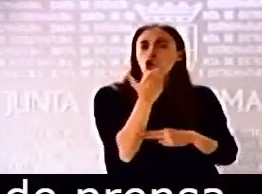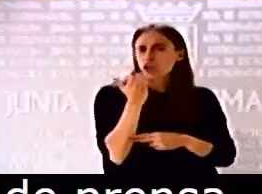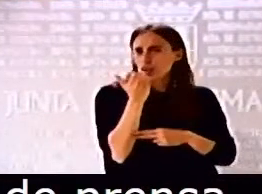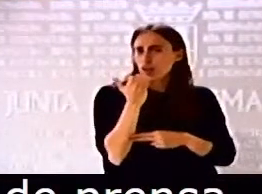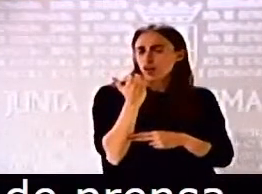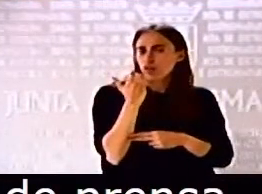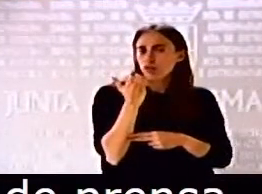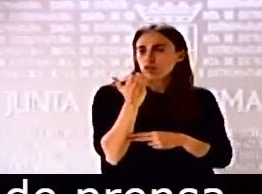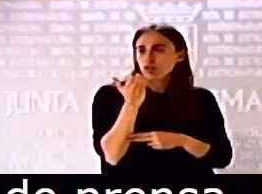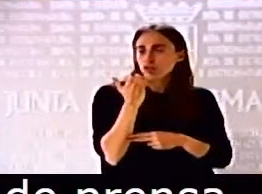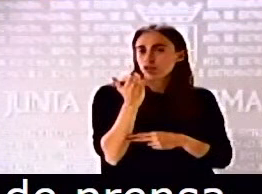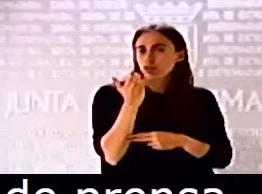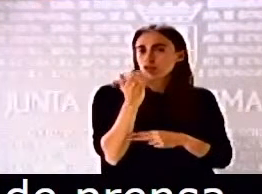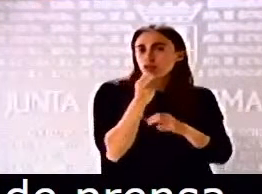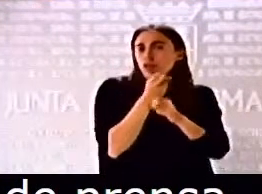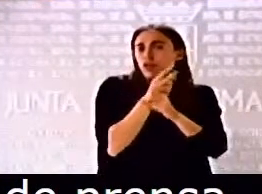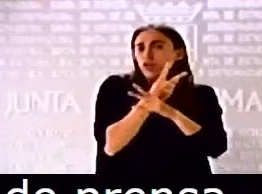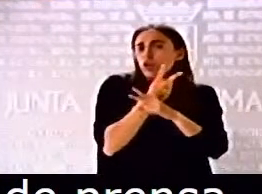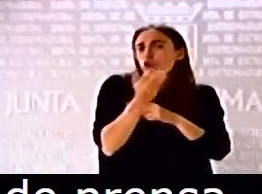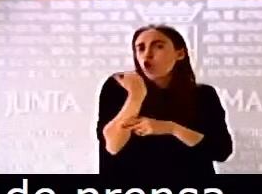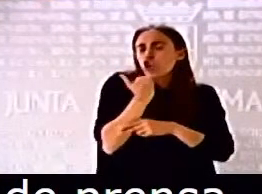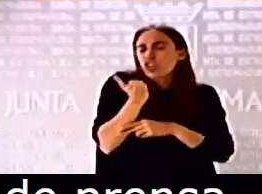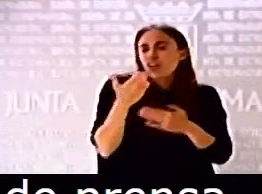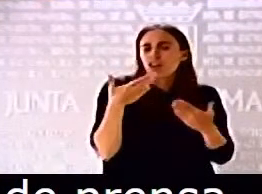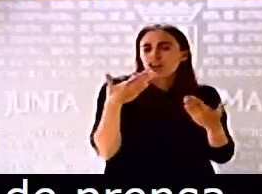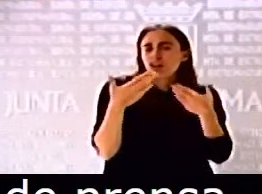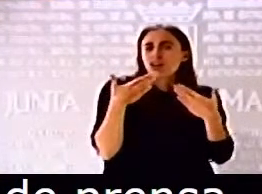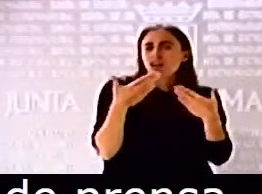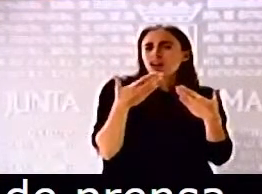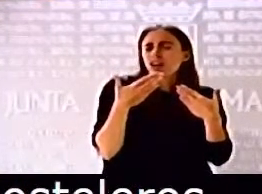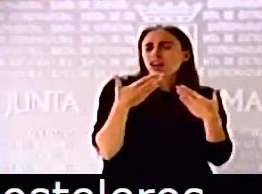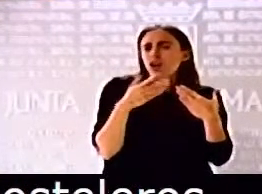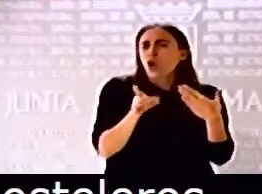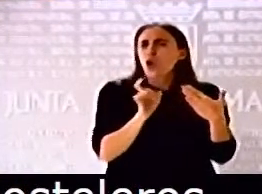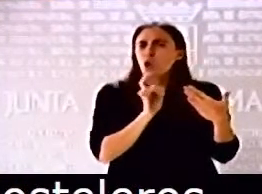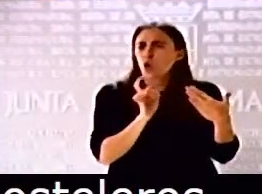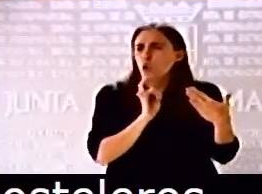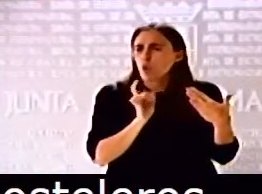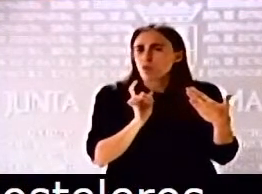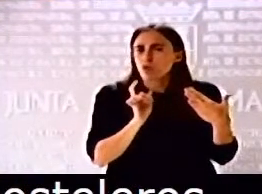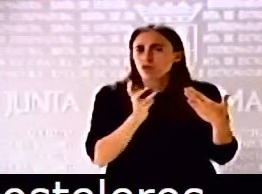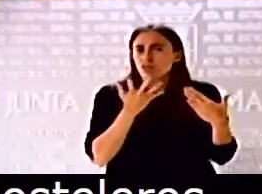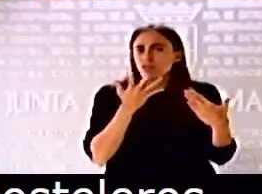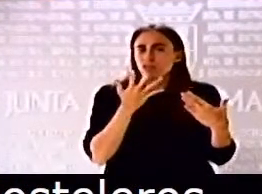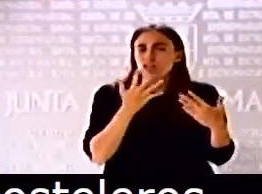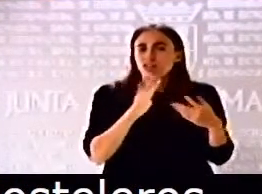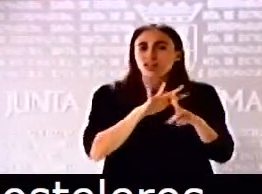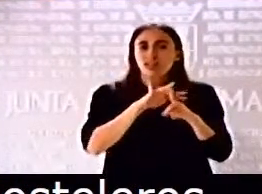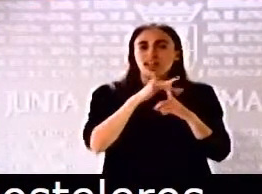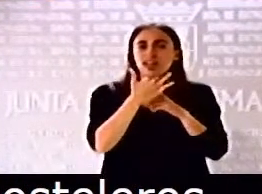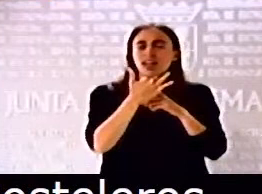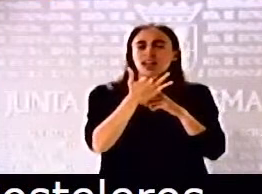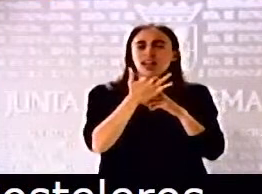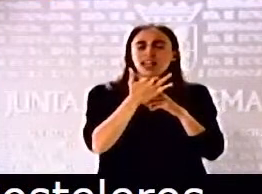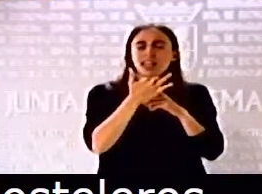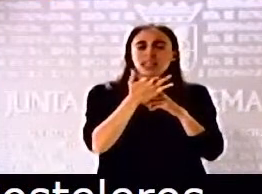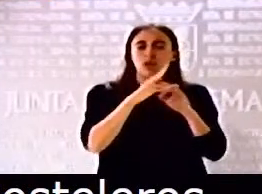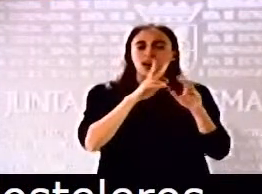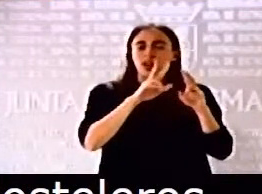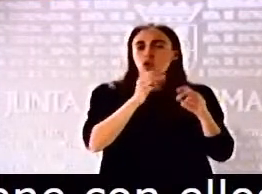o pueden entender, no sé qué conversaciones tienen con ellos cuando se analiza el dato de incidencia